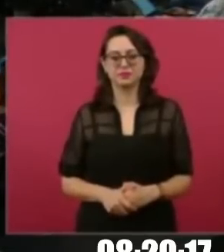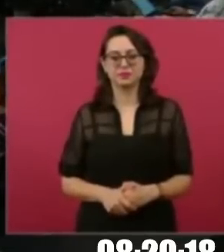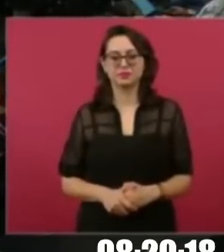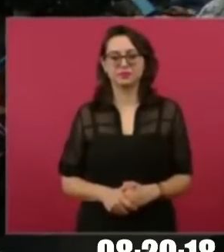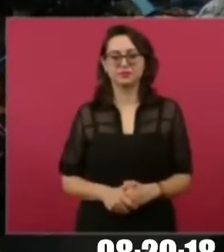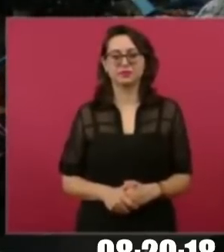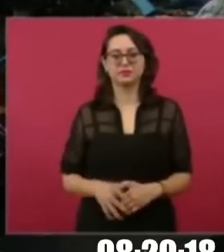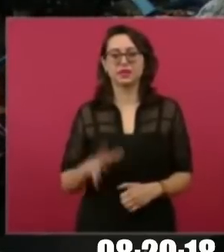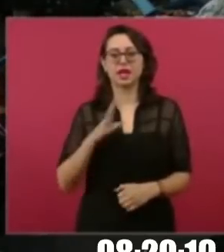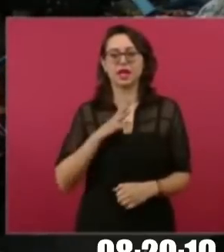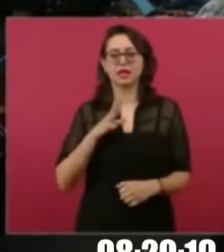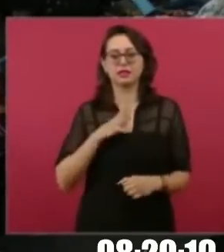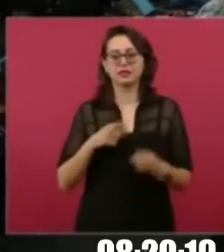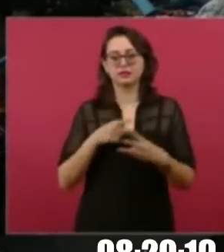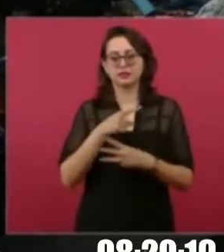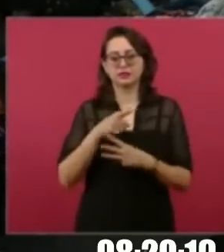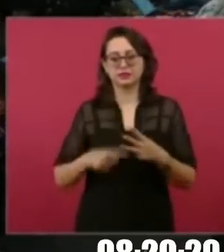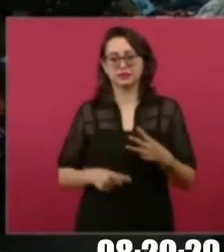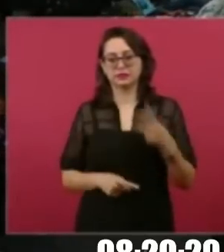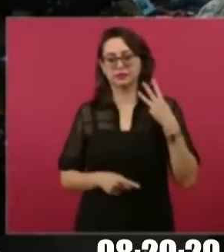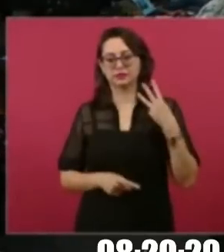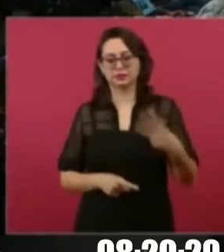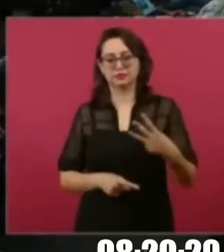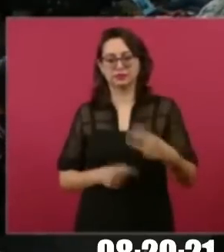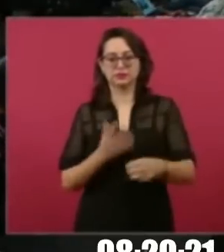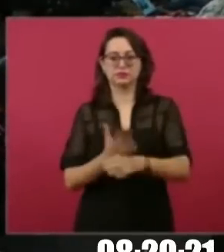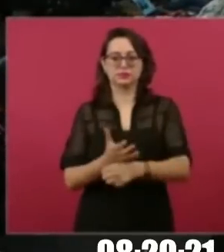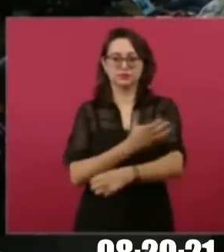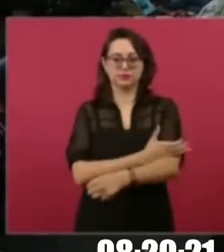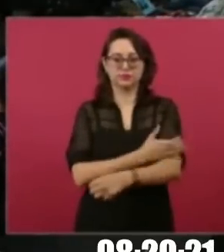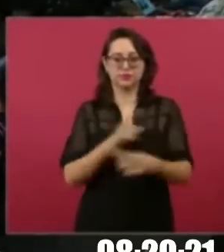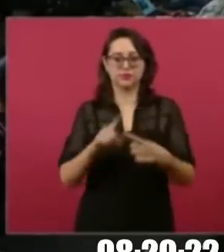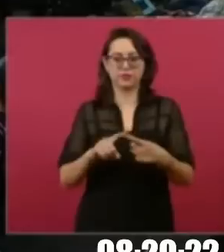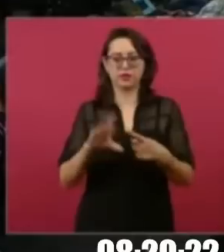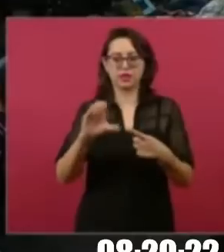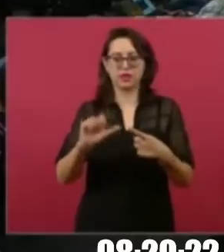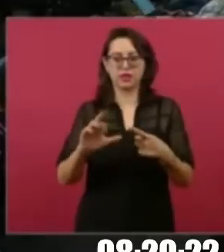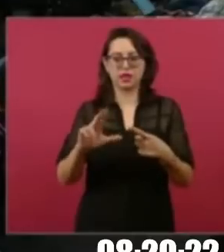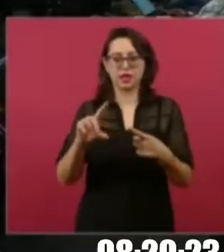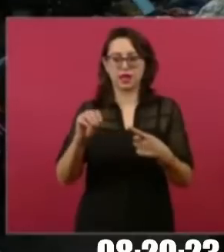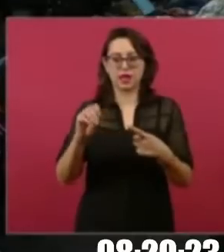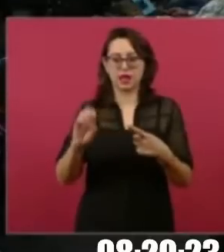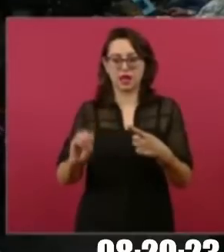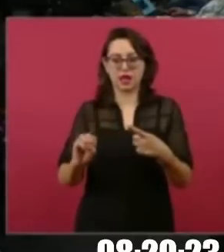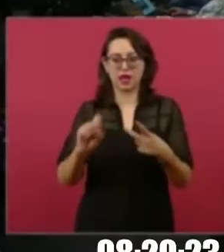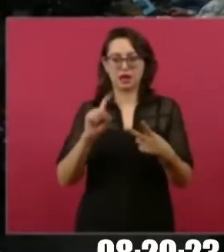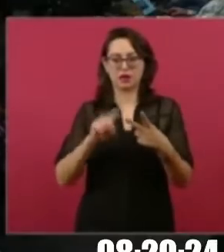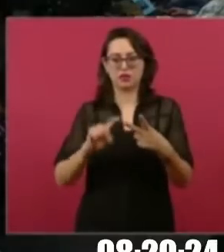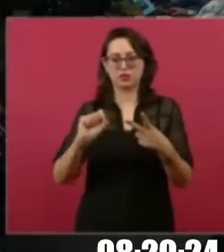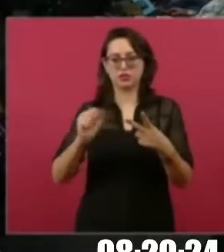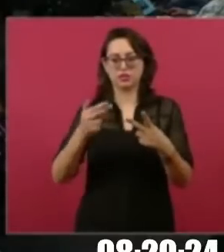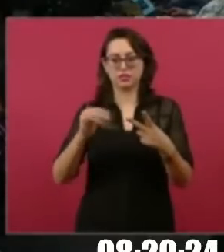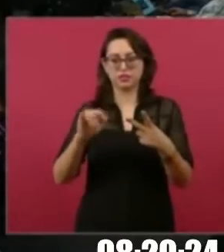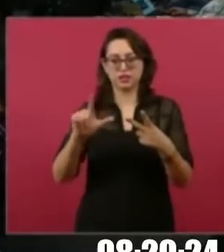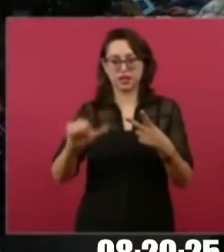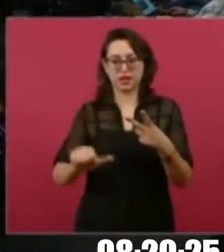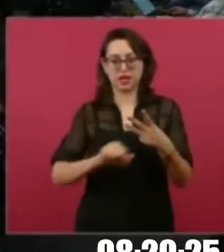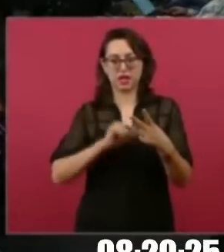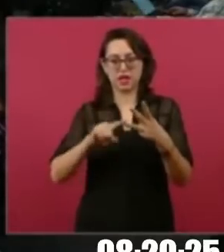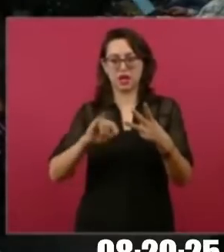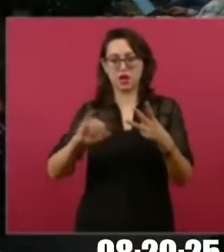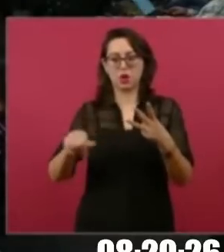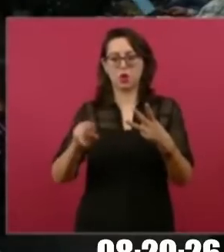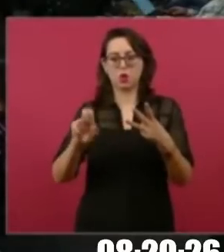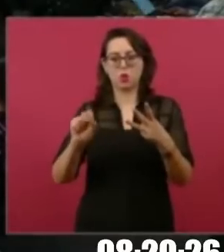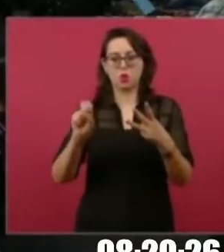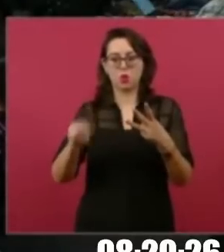tenemos tres compañeros Carlos Guzmán chaila y Juan